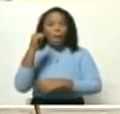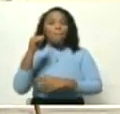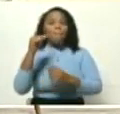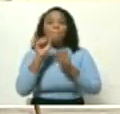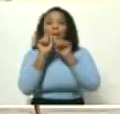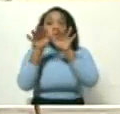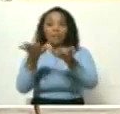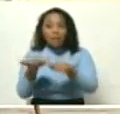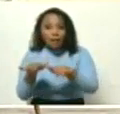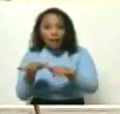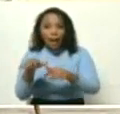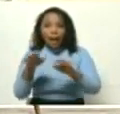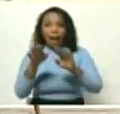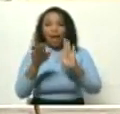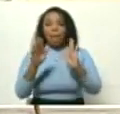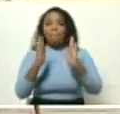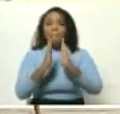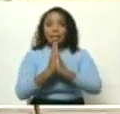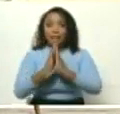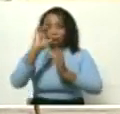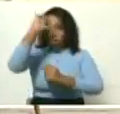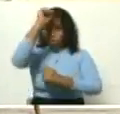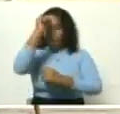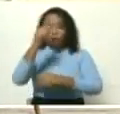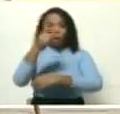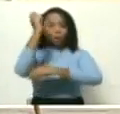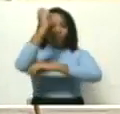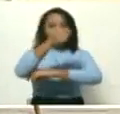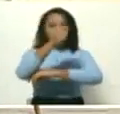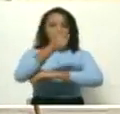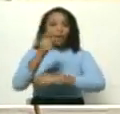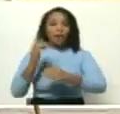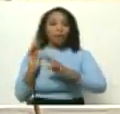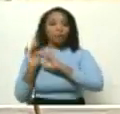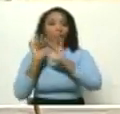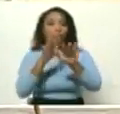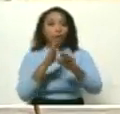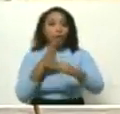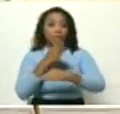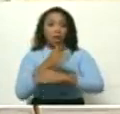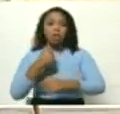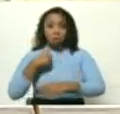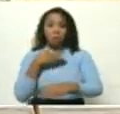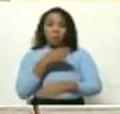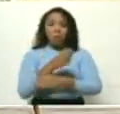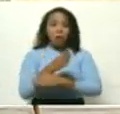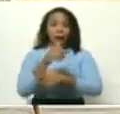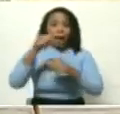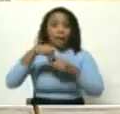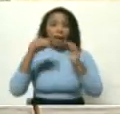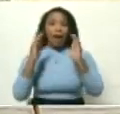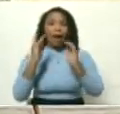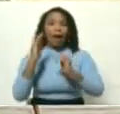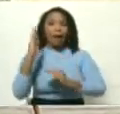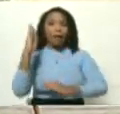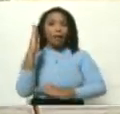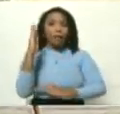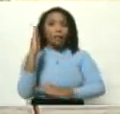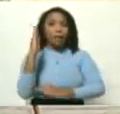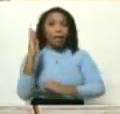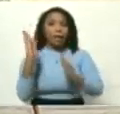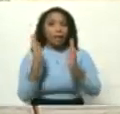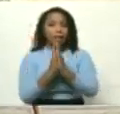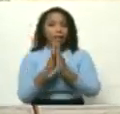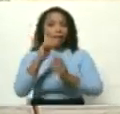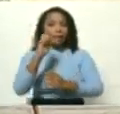de Domingo de Ramos, y cada quien pues que asistirá a las misas. Yo voy a asistir aquí en la iglesia Santa Teresa